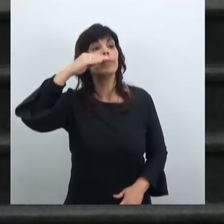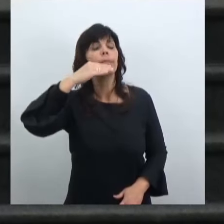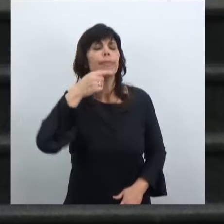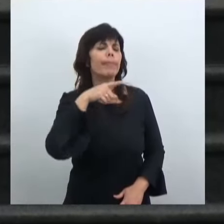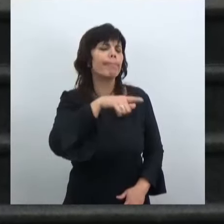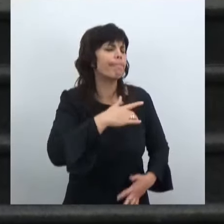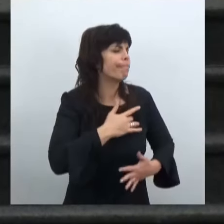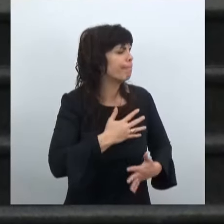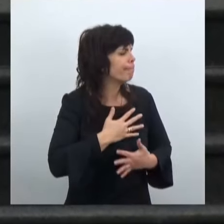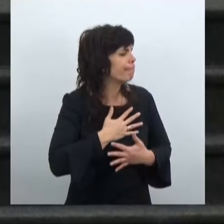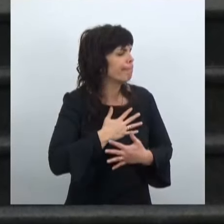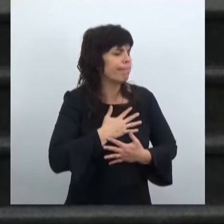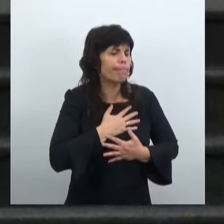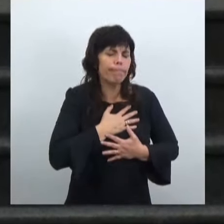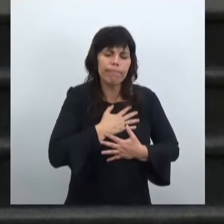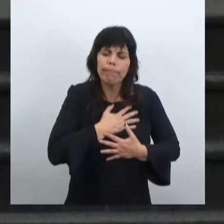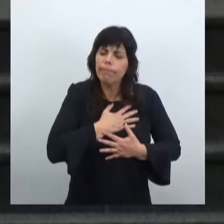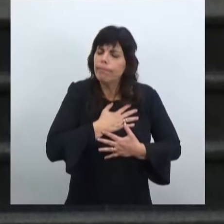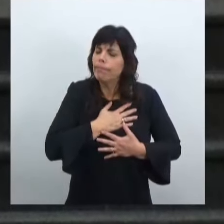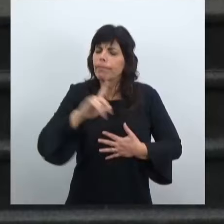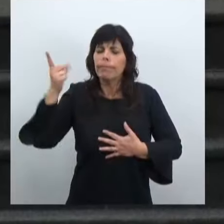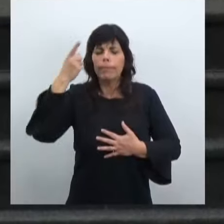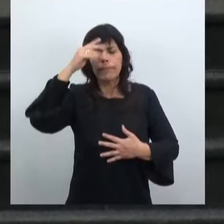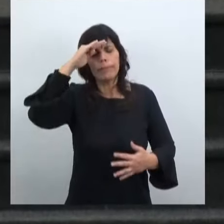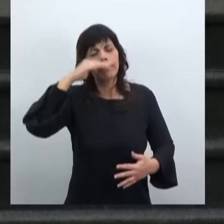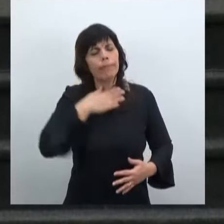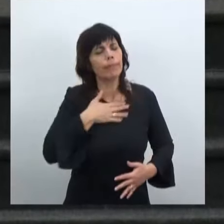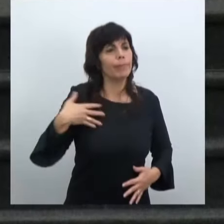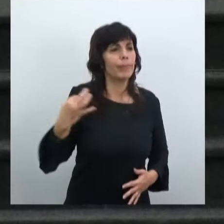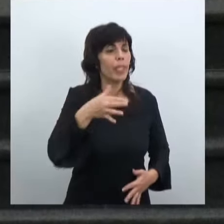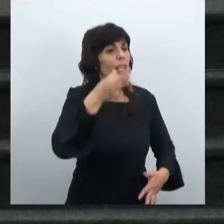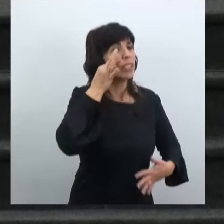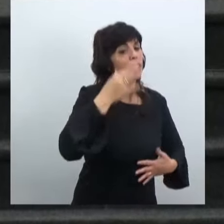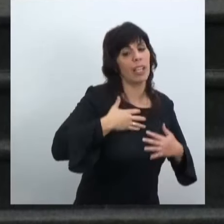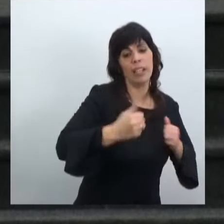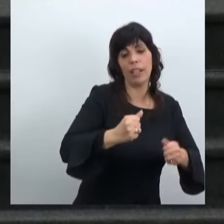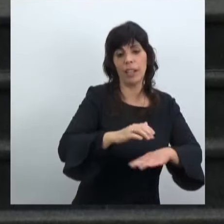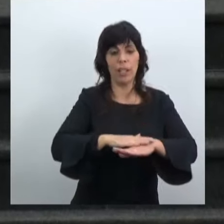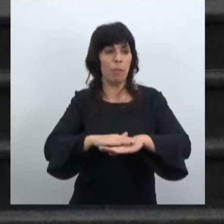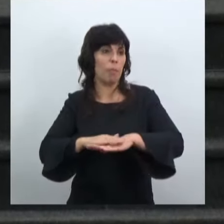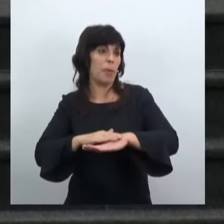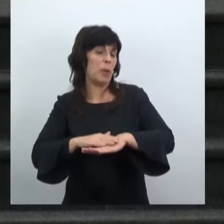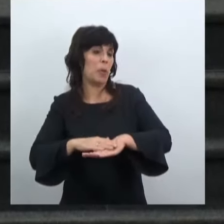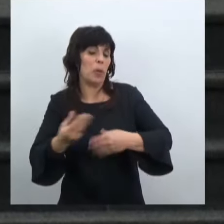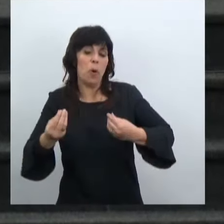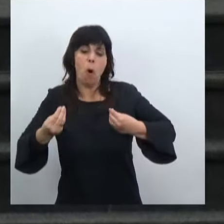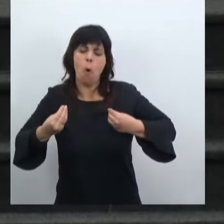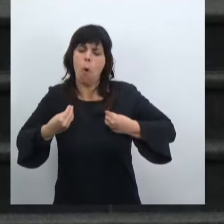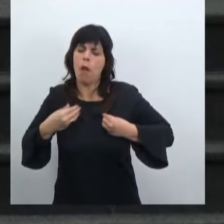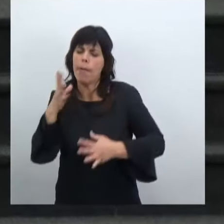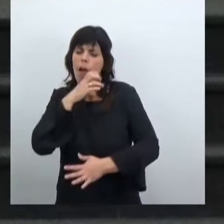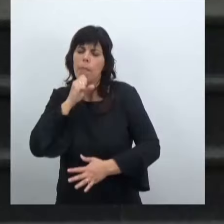aprecia. Y Él quiere sanarte, perdonarte y darte la vida más preciosa que te puedes